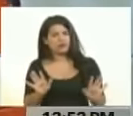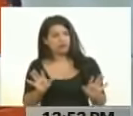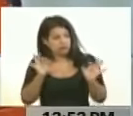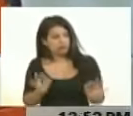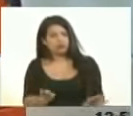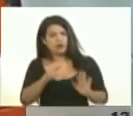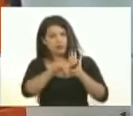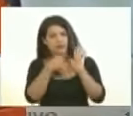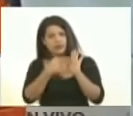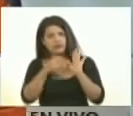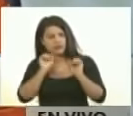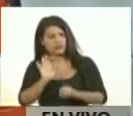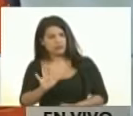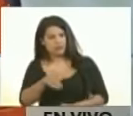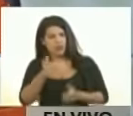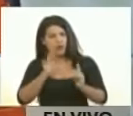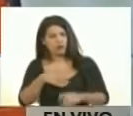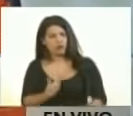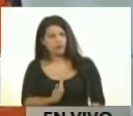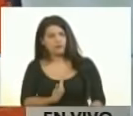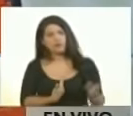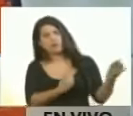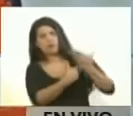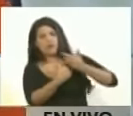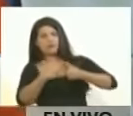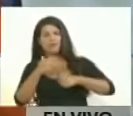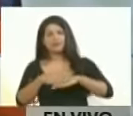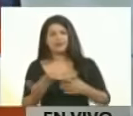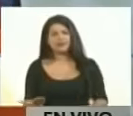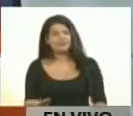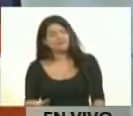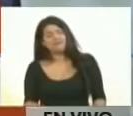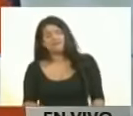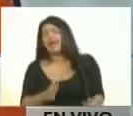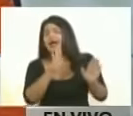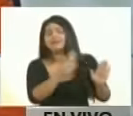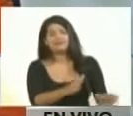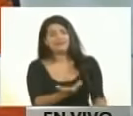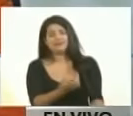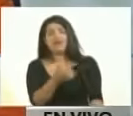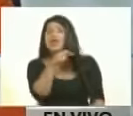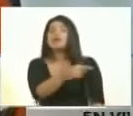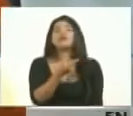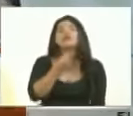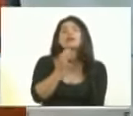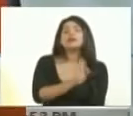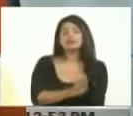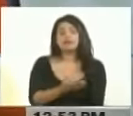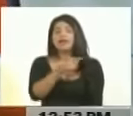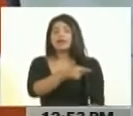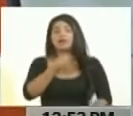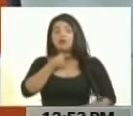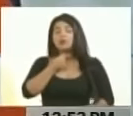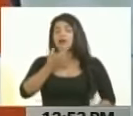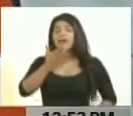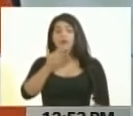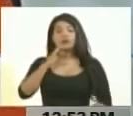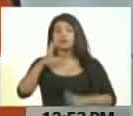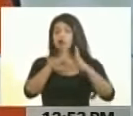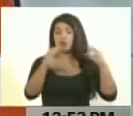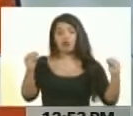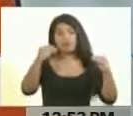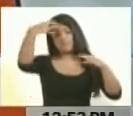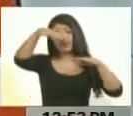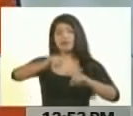Es insólito. Así son. Eso es lo que ellos quieren. Es que sus amos imperiales vengan acá